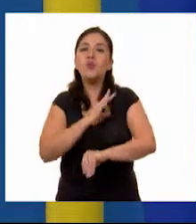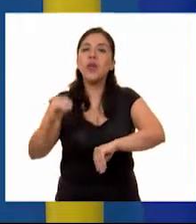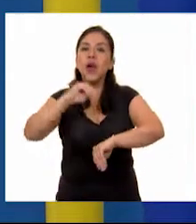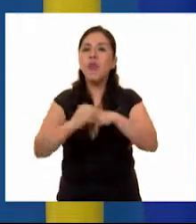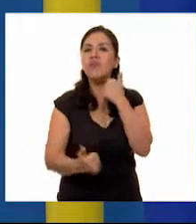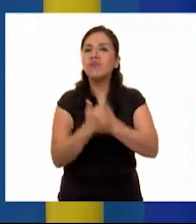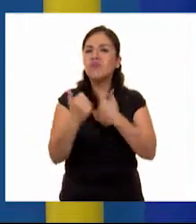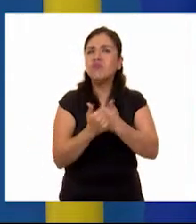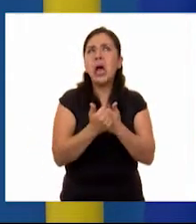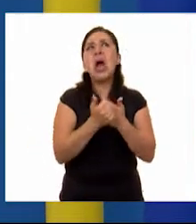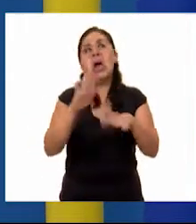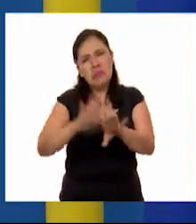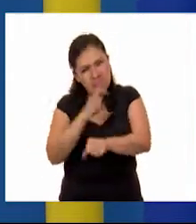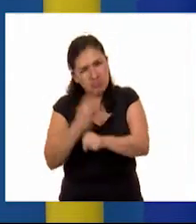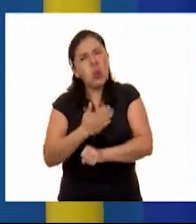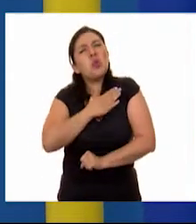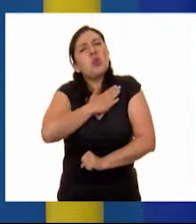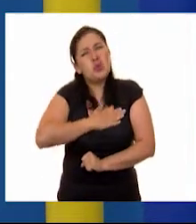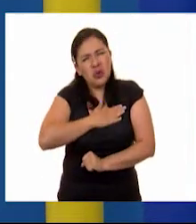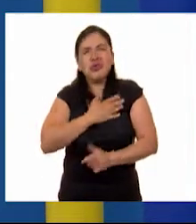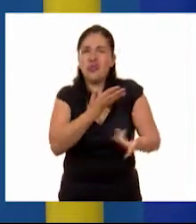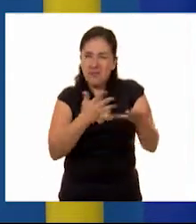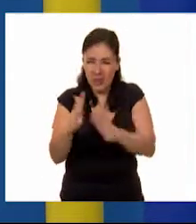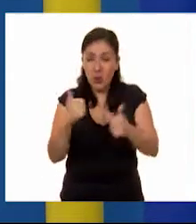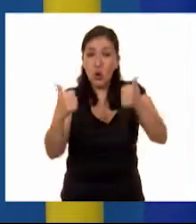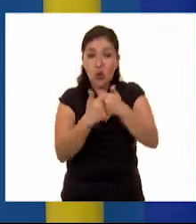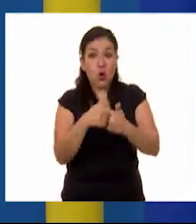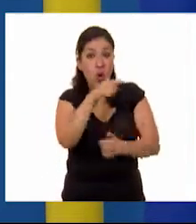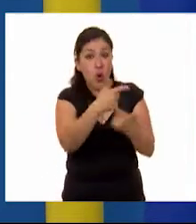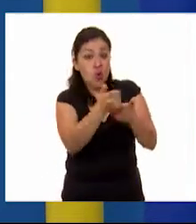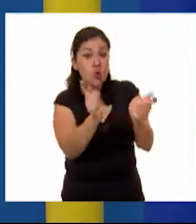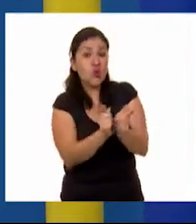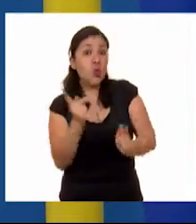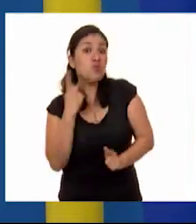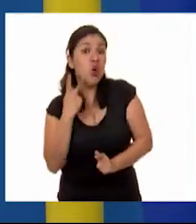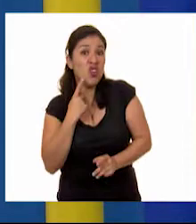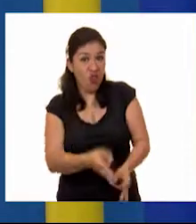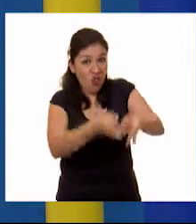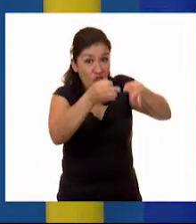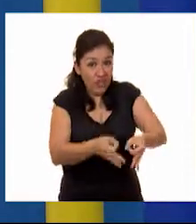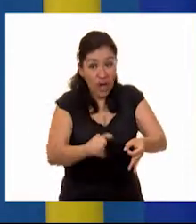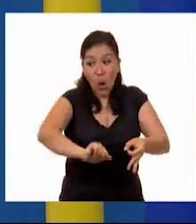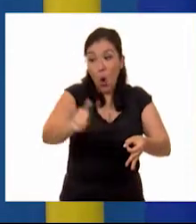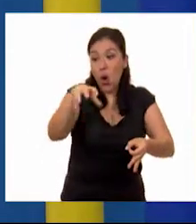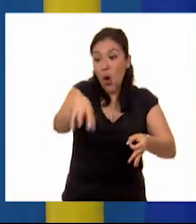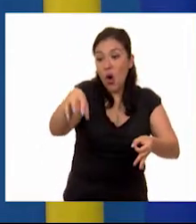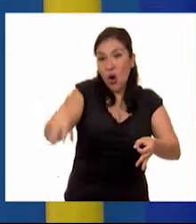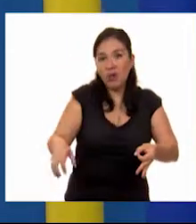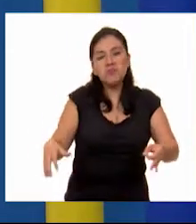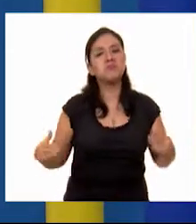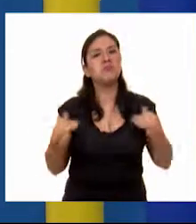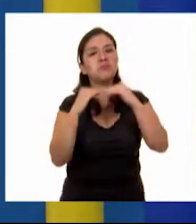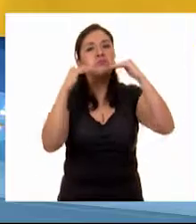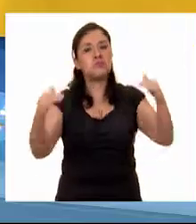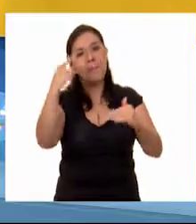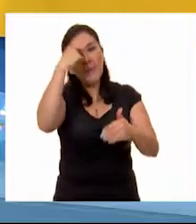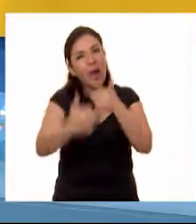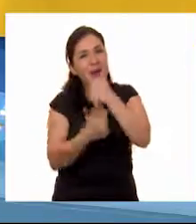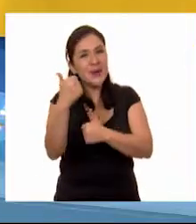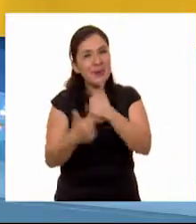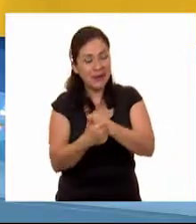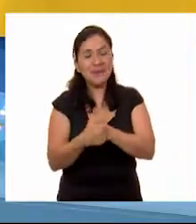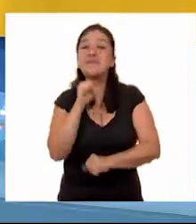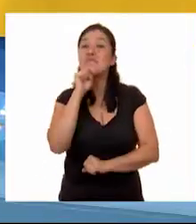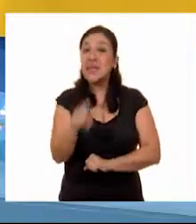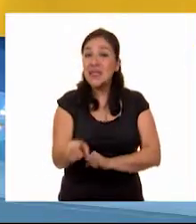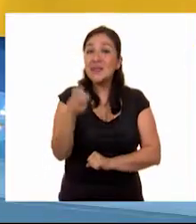competencia más o menos equitativo, donde el partido oficial y los partidos de oposición se enfrentaban en las mismas condiciones. Y de